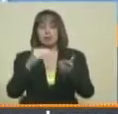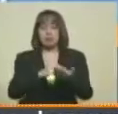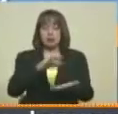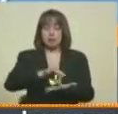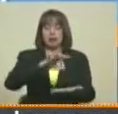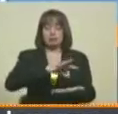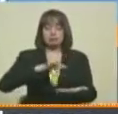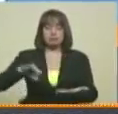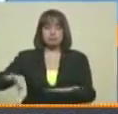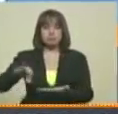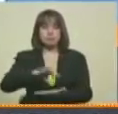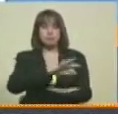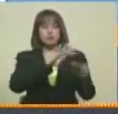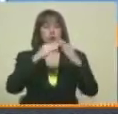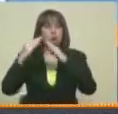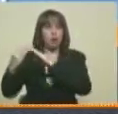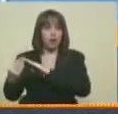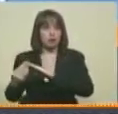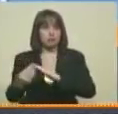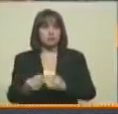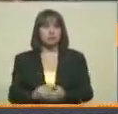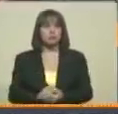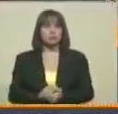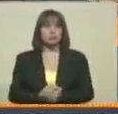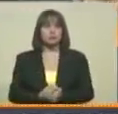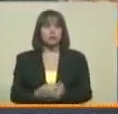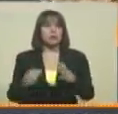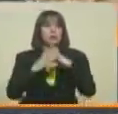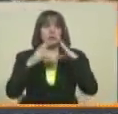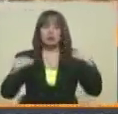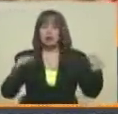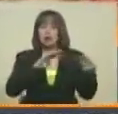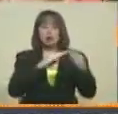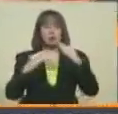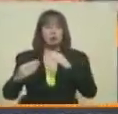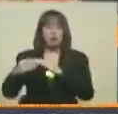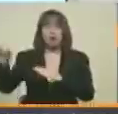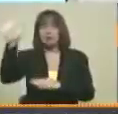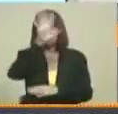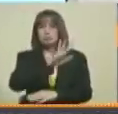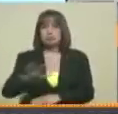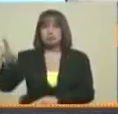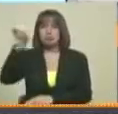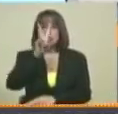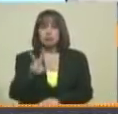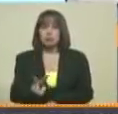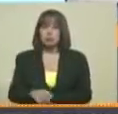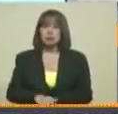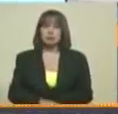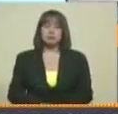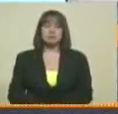siembra comunal de las comunas a nivel nacional.